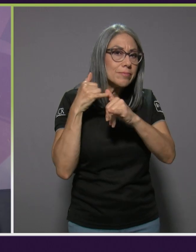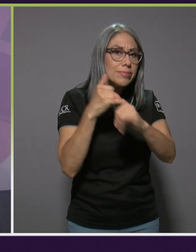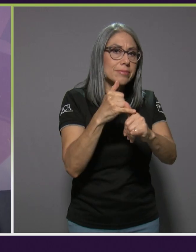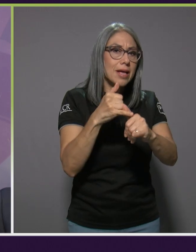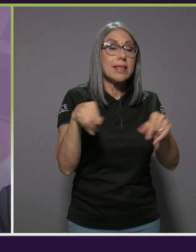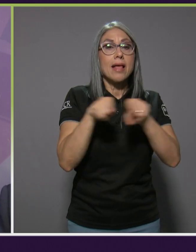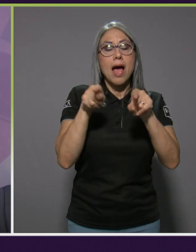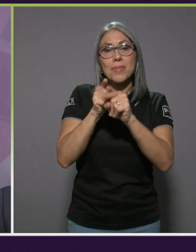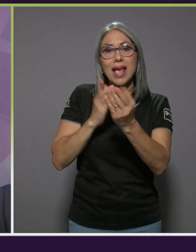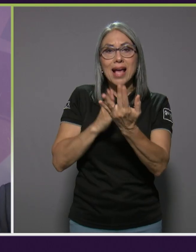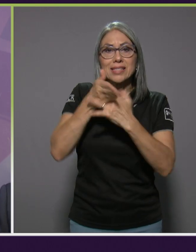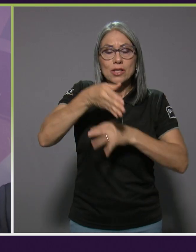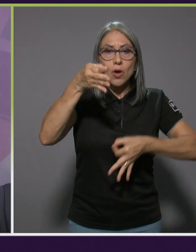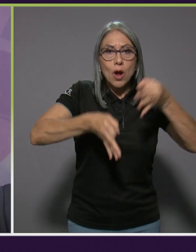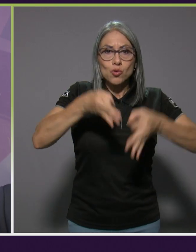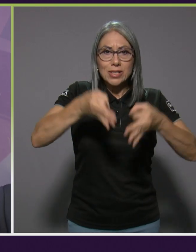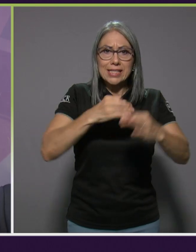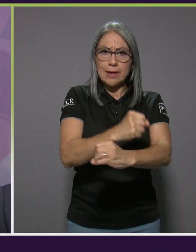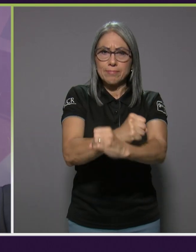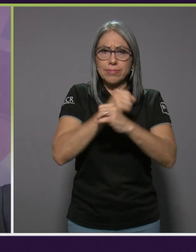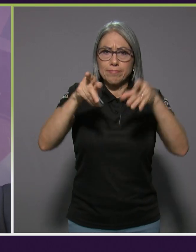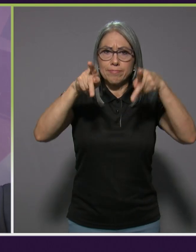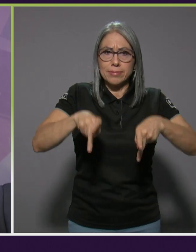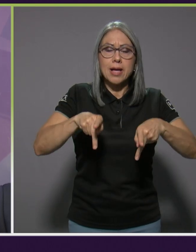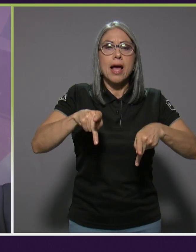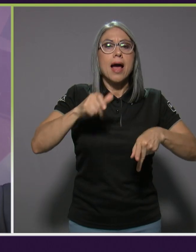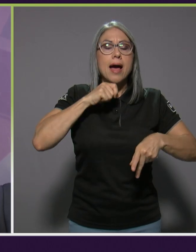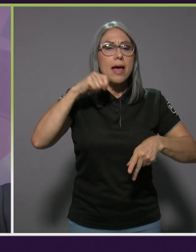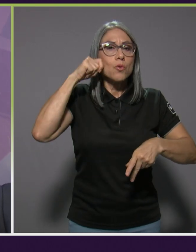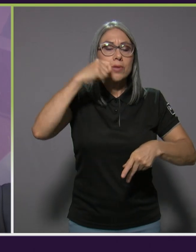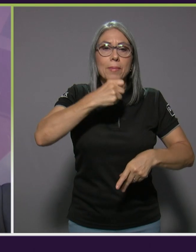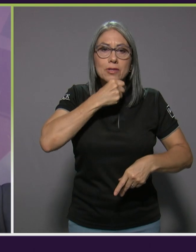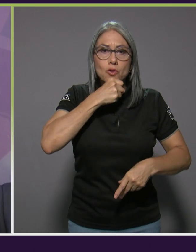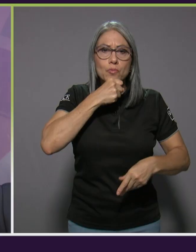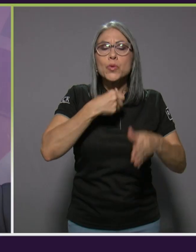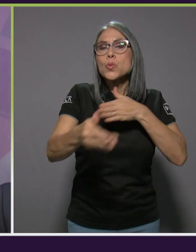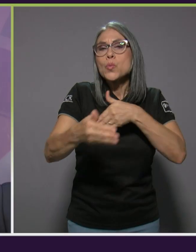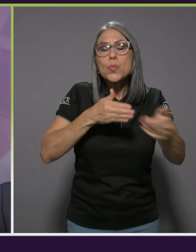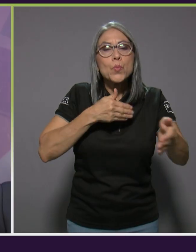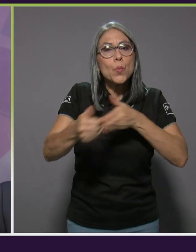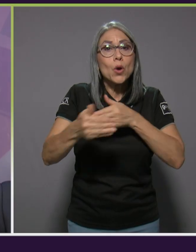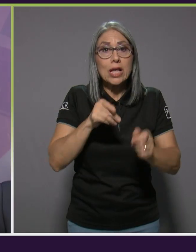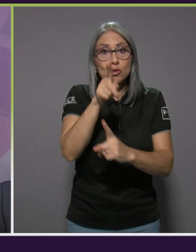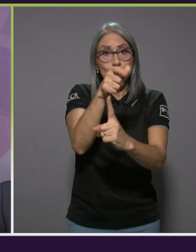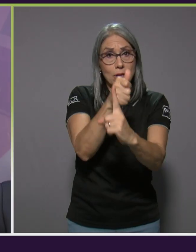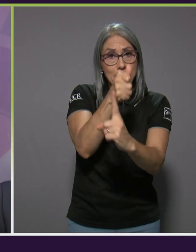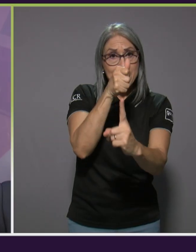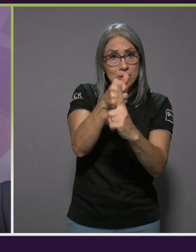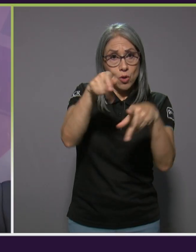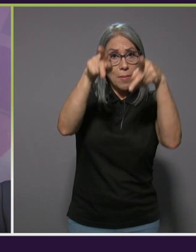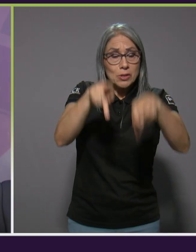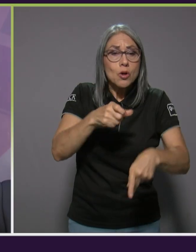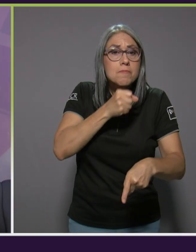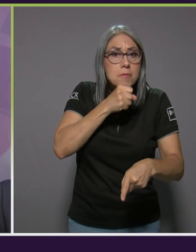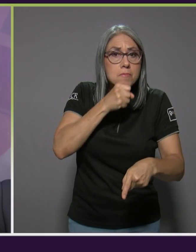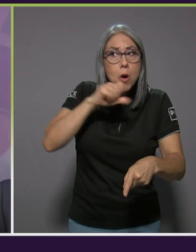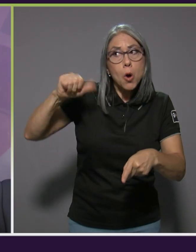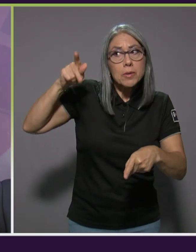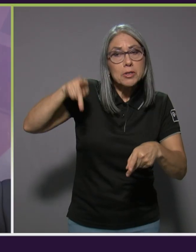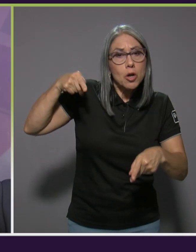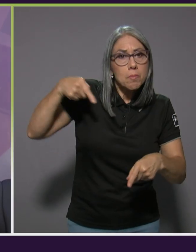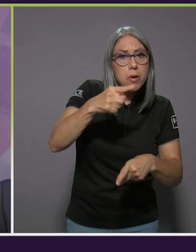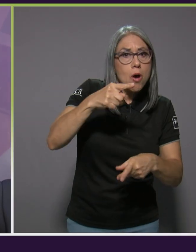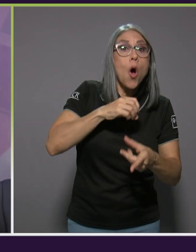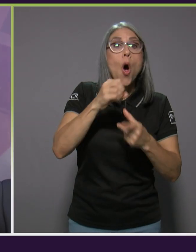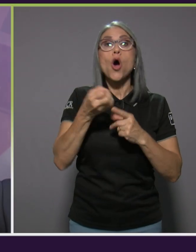justicia que se le debe garantizar a la persona adulta mayor, independientemente si usted es la persona afectada directamente o si yo conozco